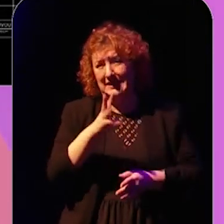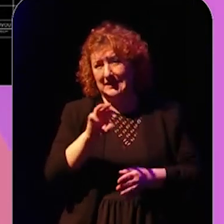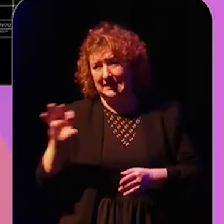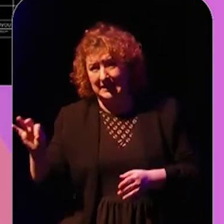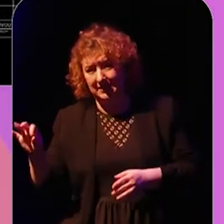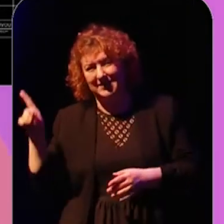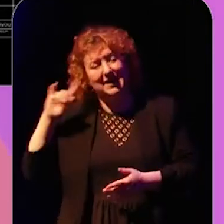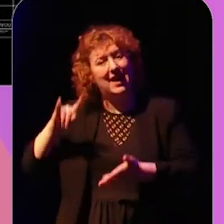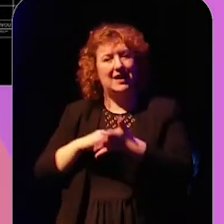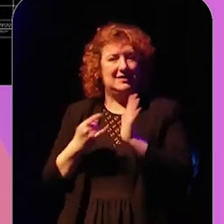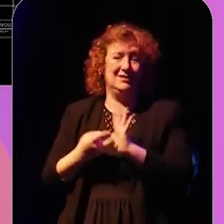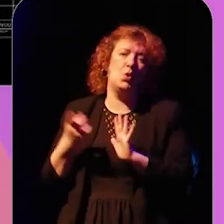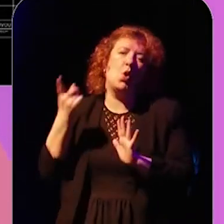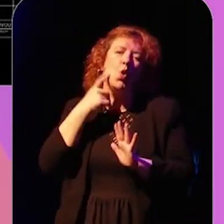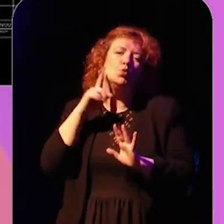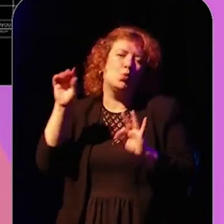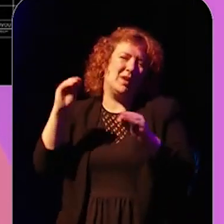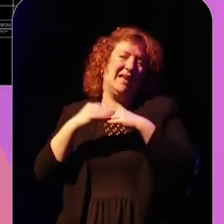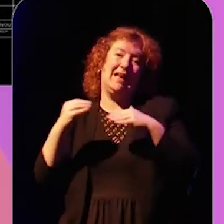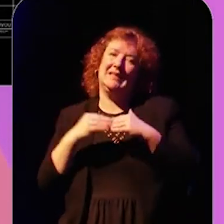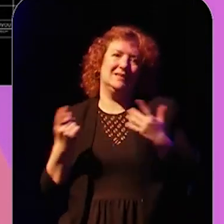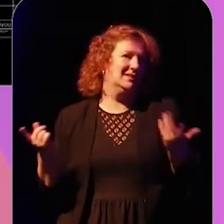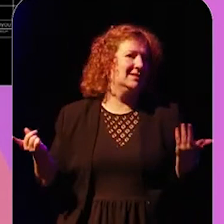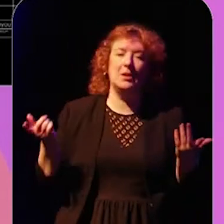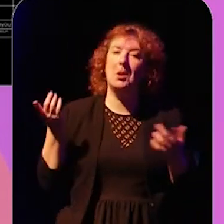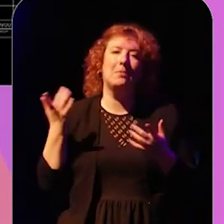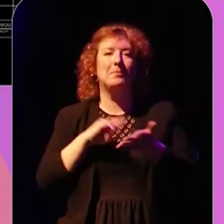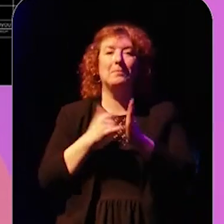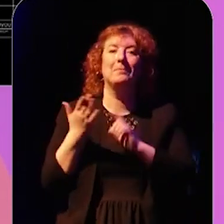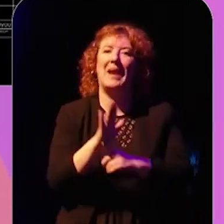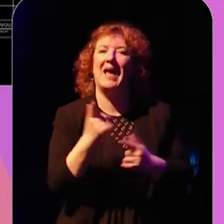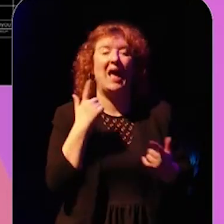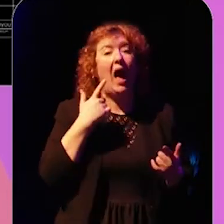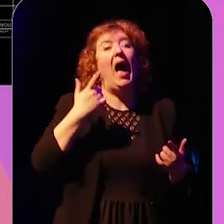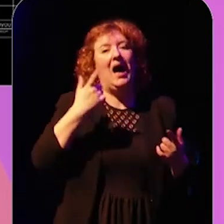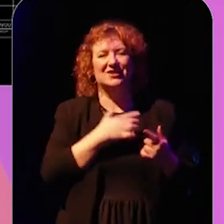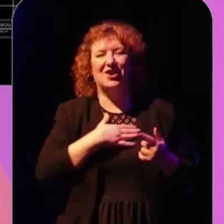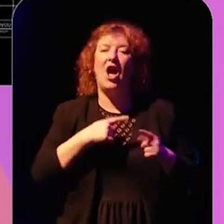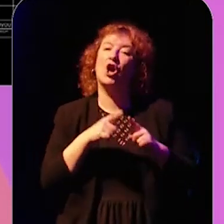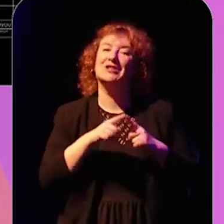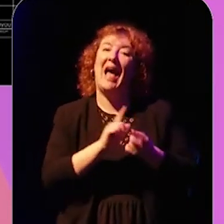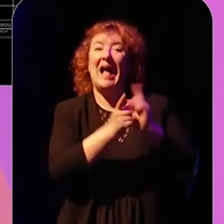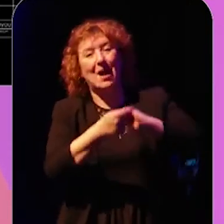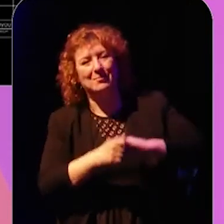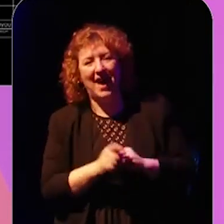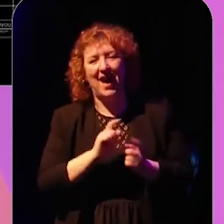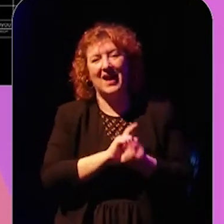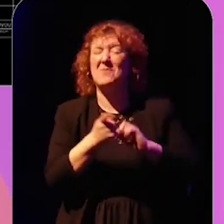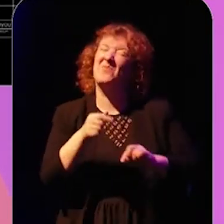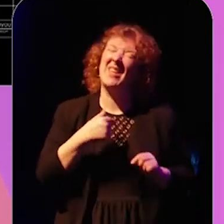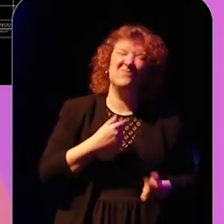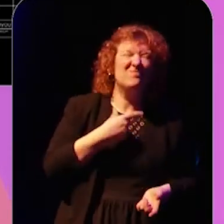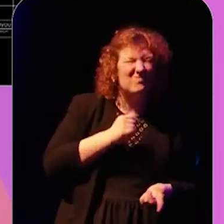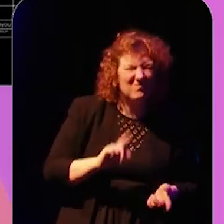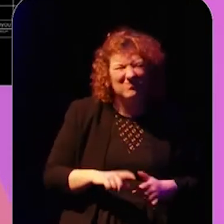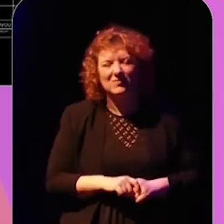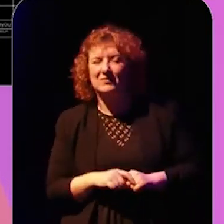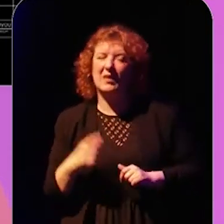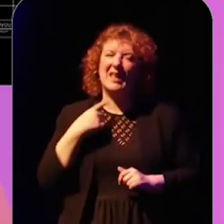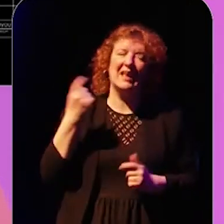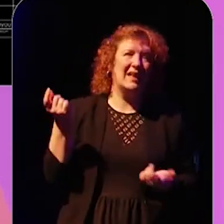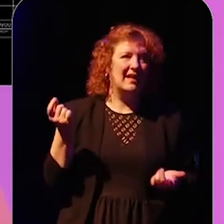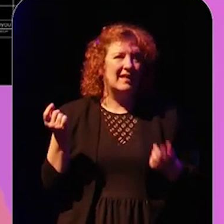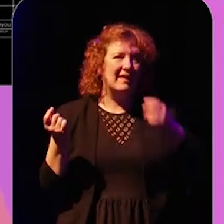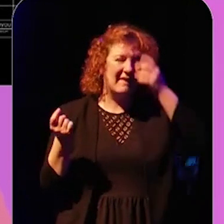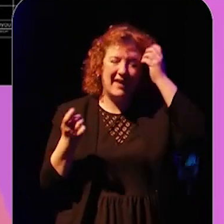clientes de arquitectura tienen la sana costumbre de que cuando le presentan los planos se les ocurre que quieren cambiar algo. Porque no les gusta, porque a su